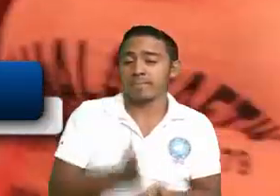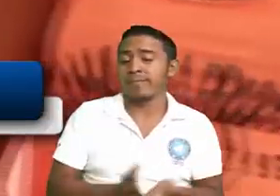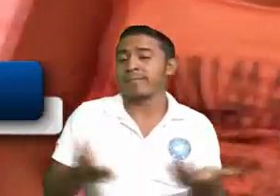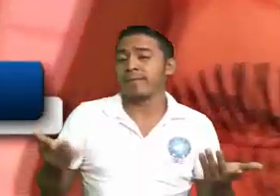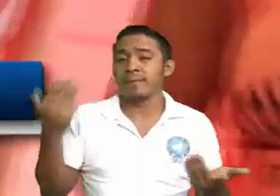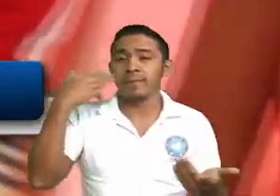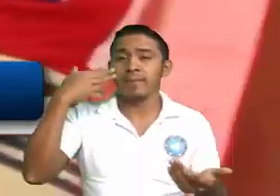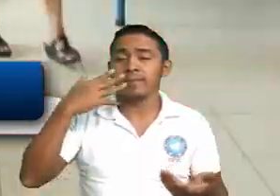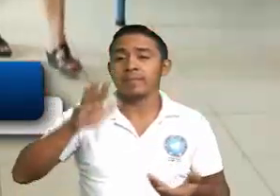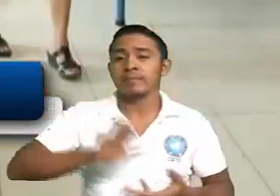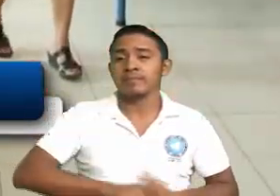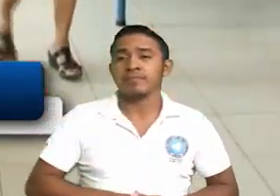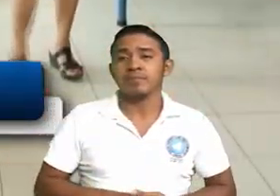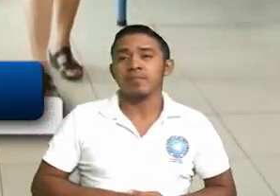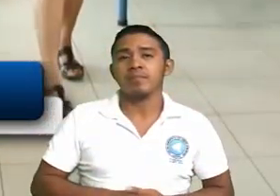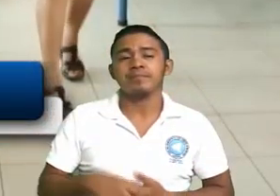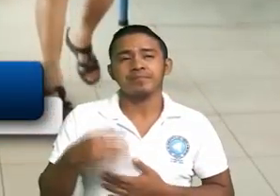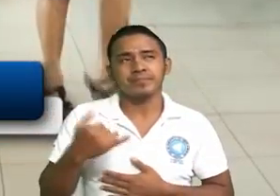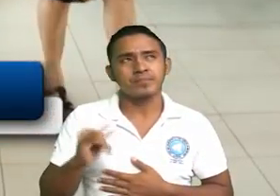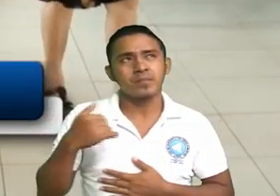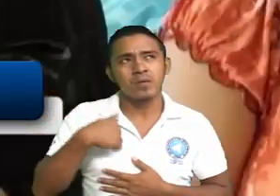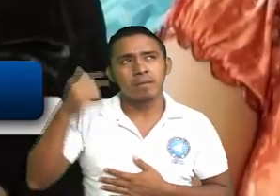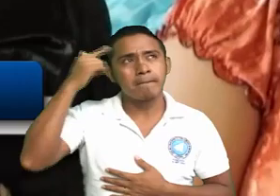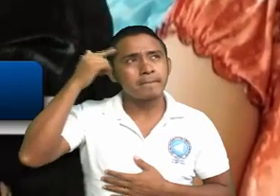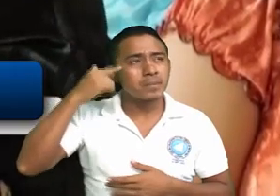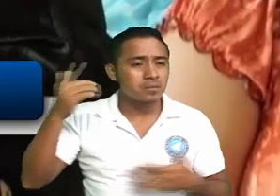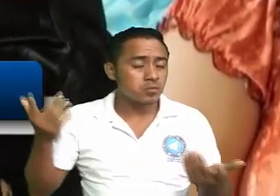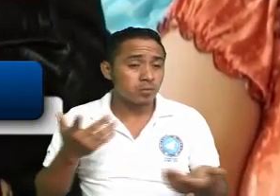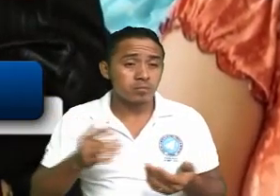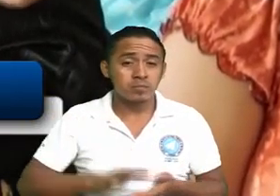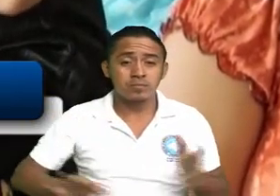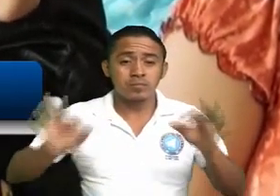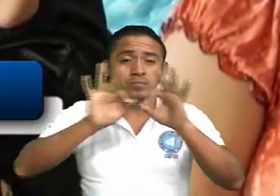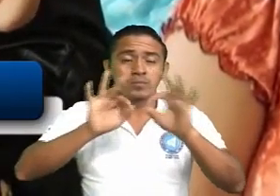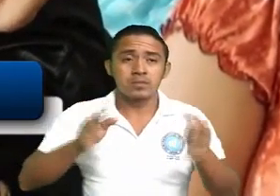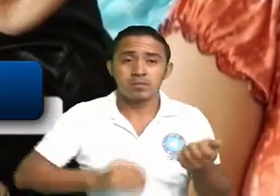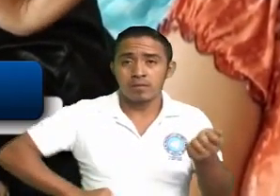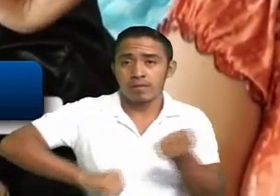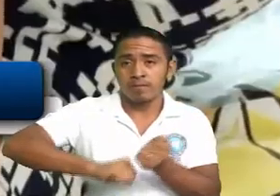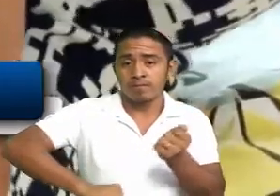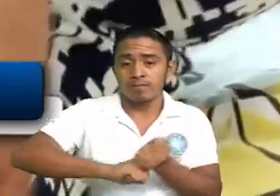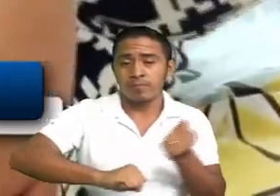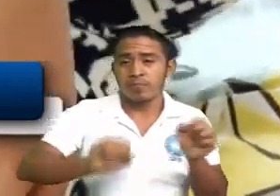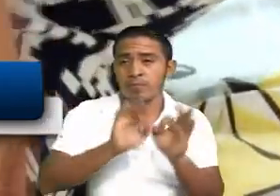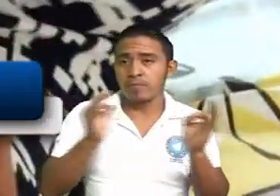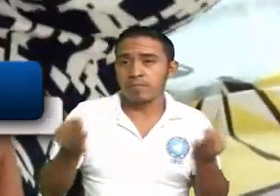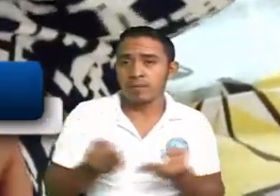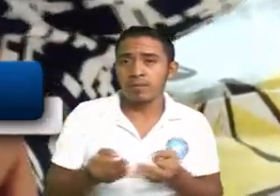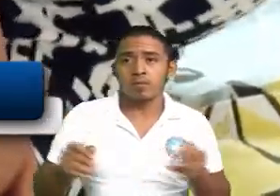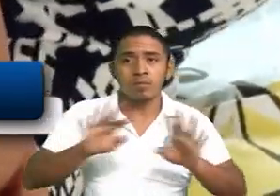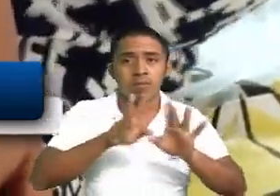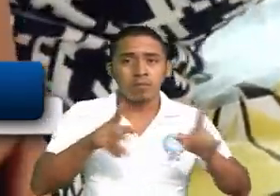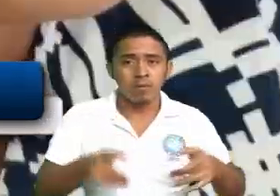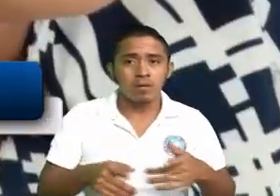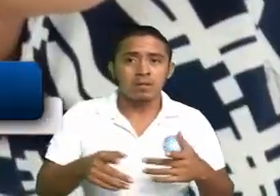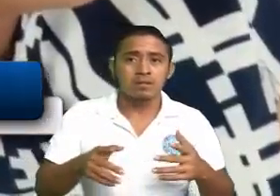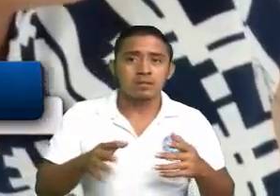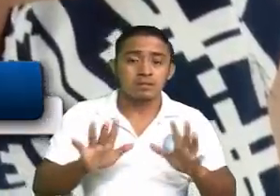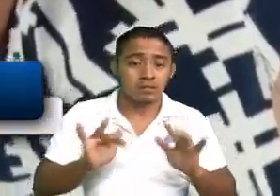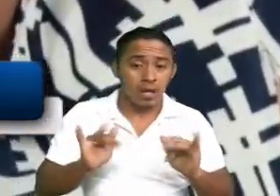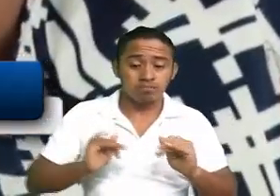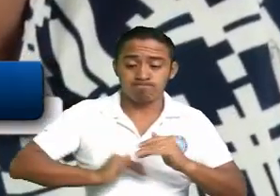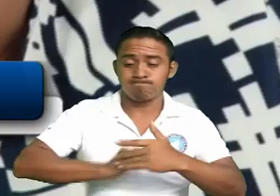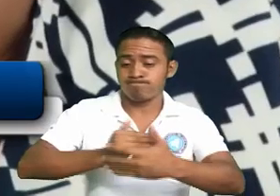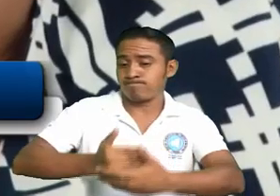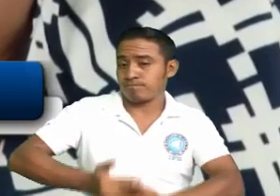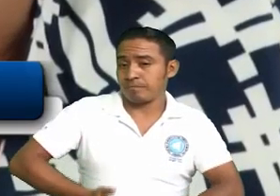panza, dibujarse dibujitos en la barriga, cosas así pueden ayudar también a disminuir esa preocupación, doctora.